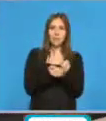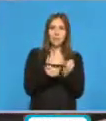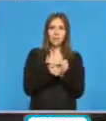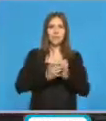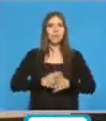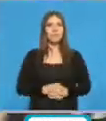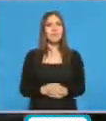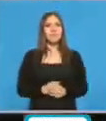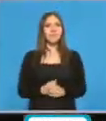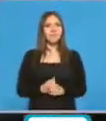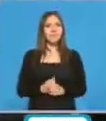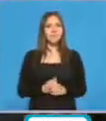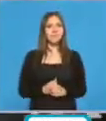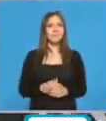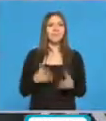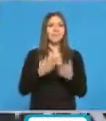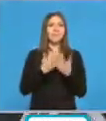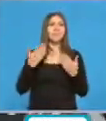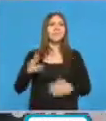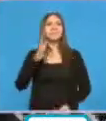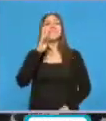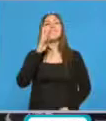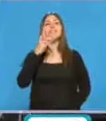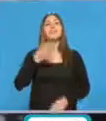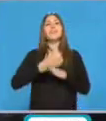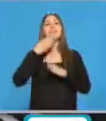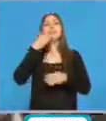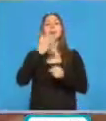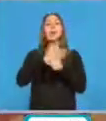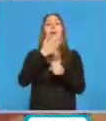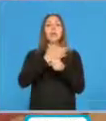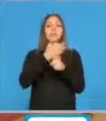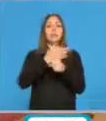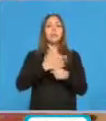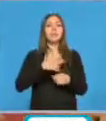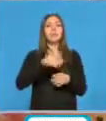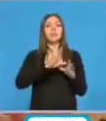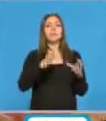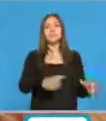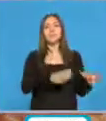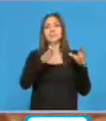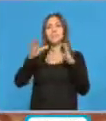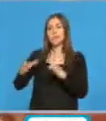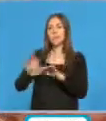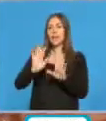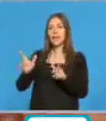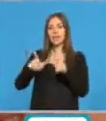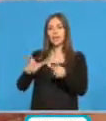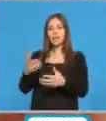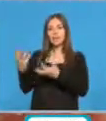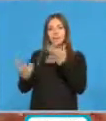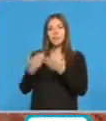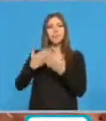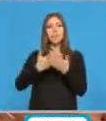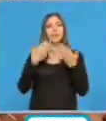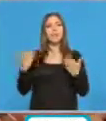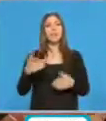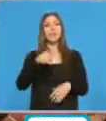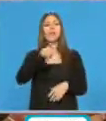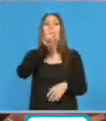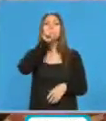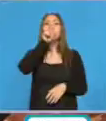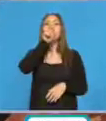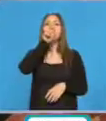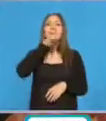estoy en la grúa? ¡Ay, qué bonita grúa! Ok, muy bien. Entonces vamos a dejarlo de este lado. Ahora tenemos nuestra pechuga de